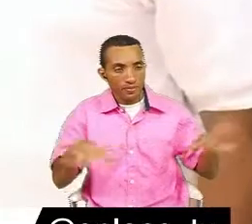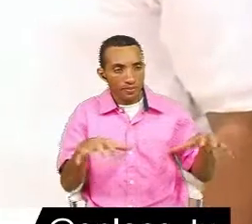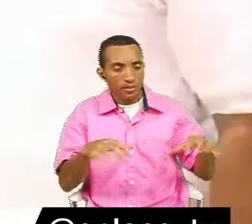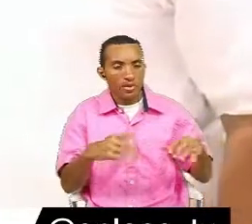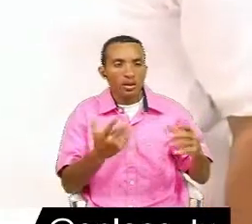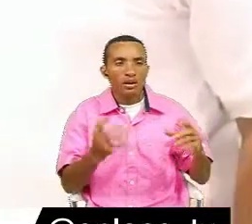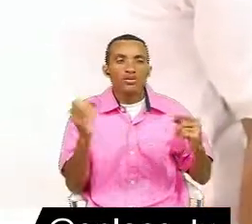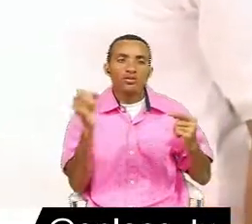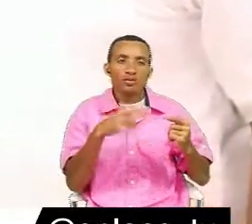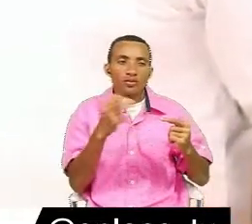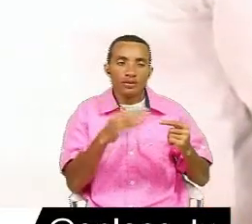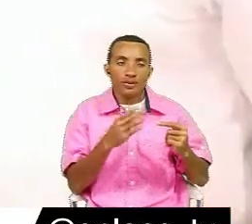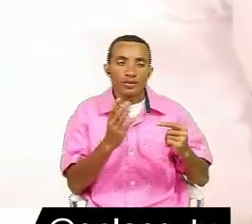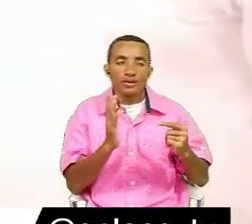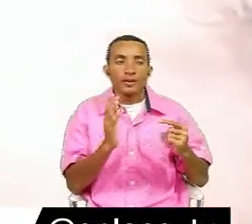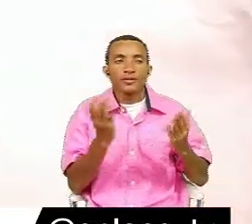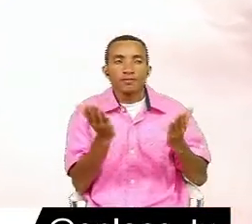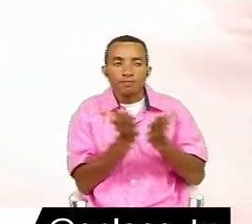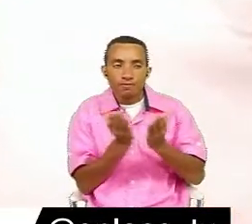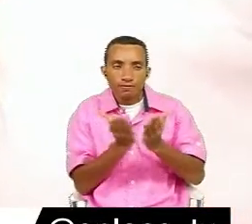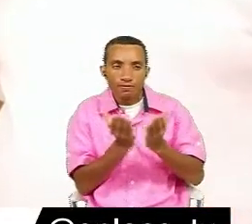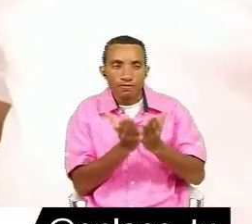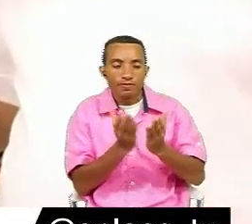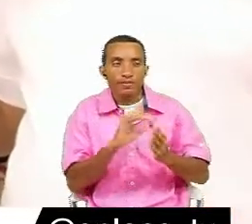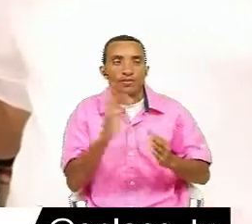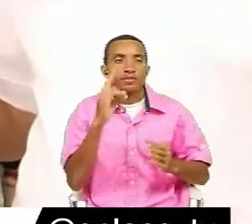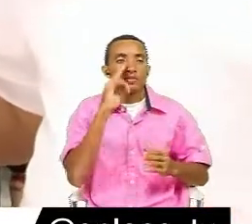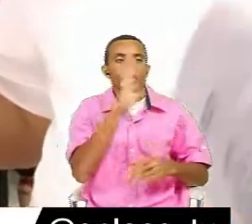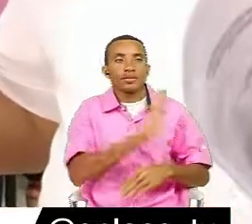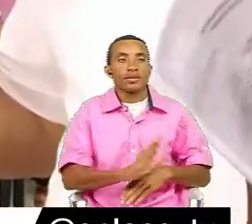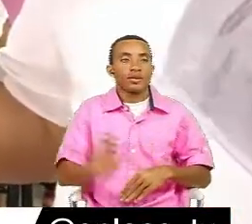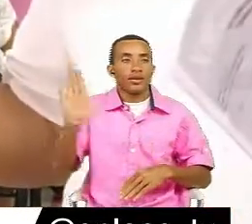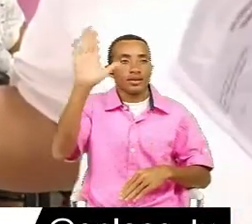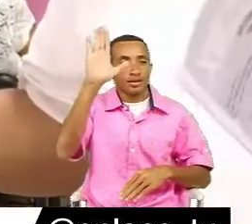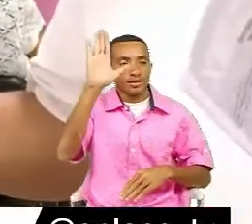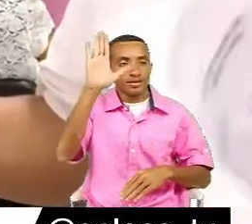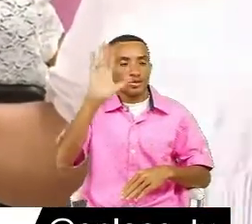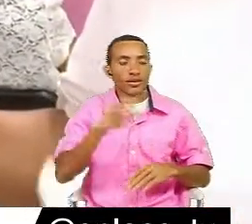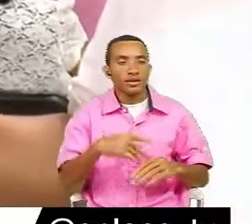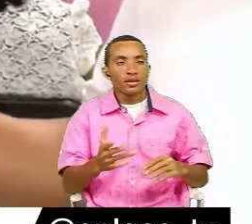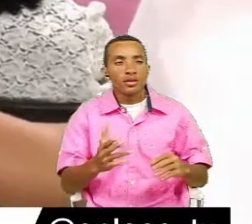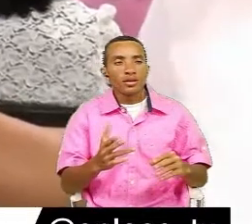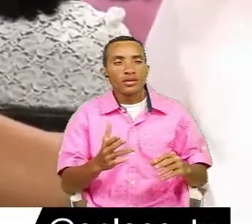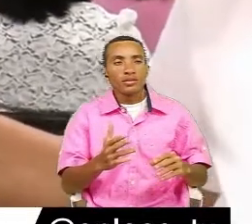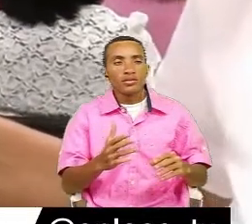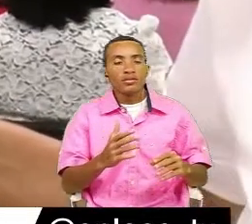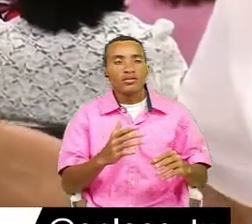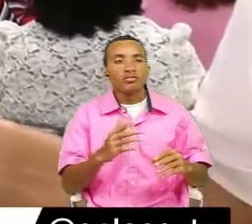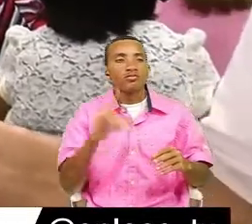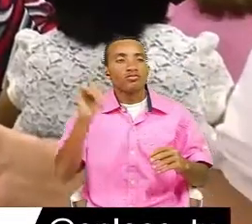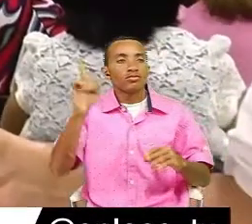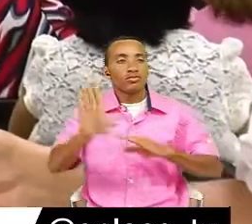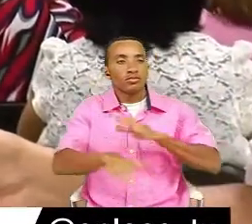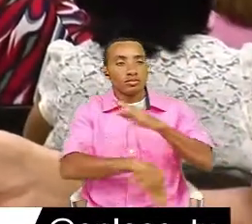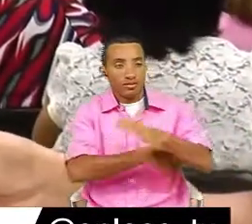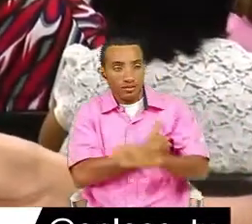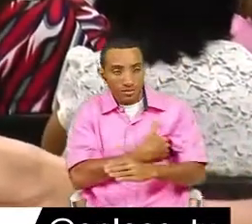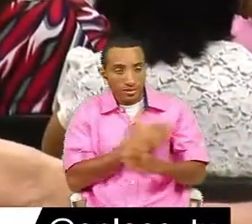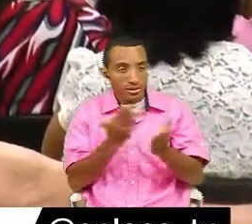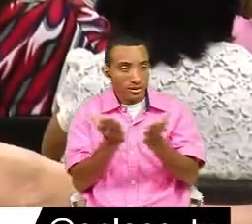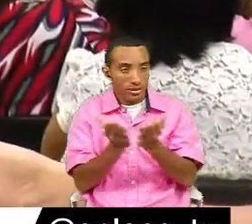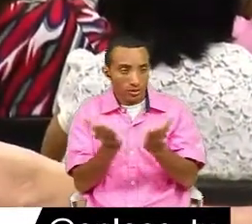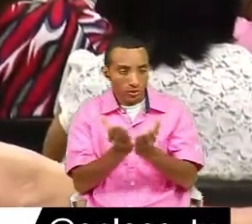foro educativo, en el marco del foro educativo nacional, es decir, proviene desde el Ministerio de Educación Nacional